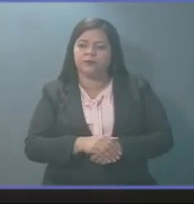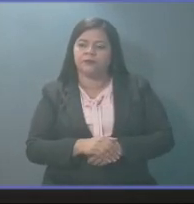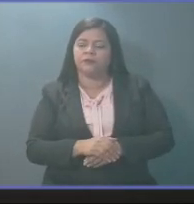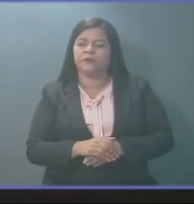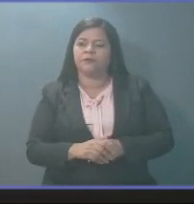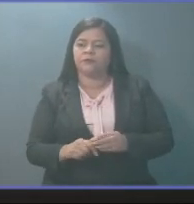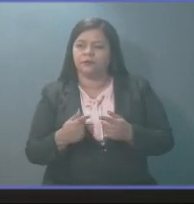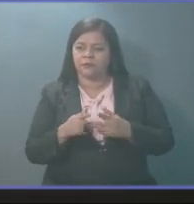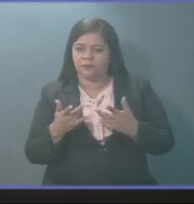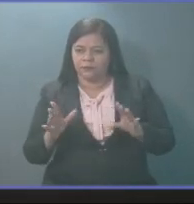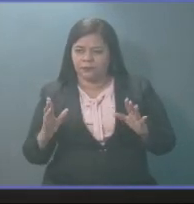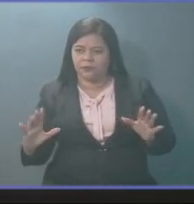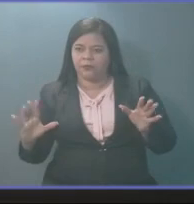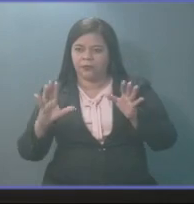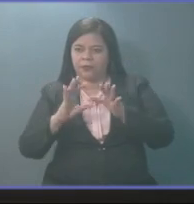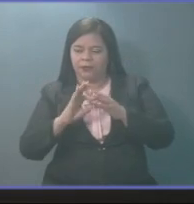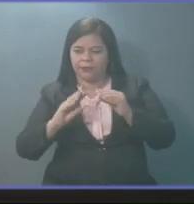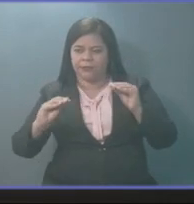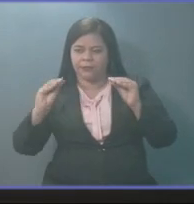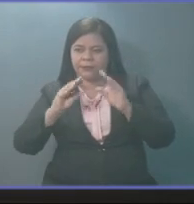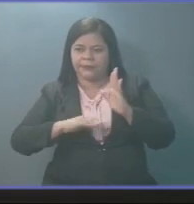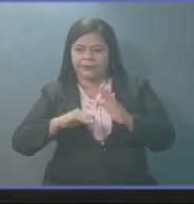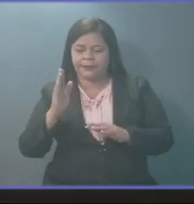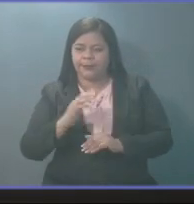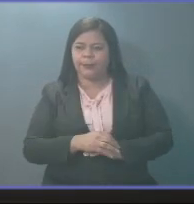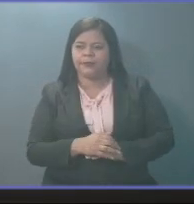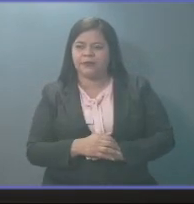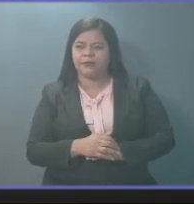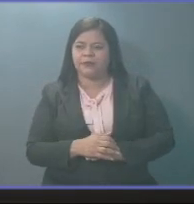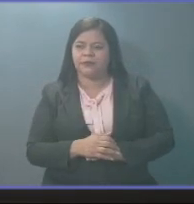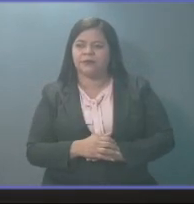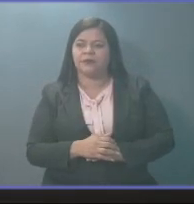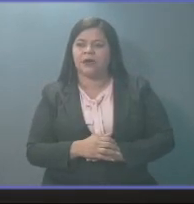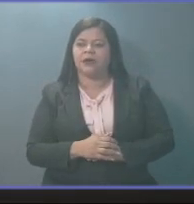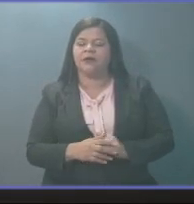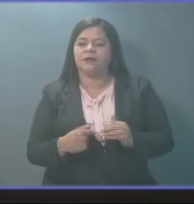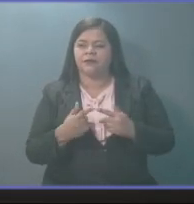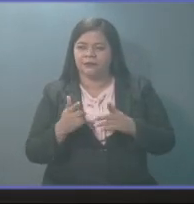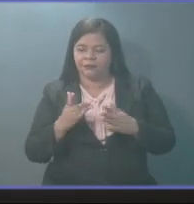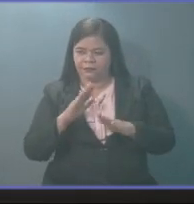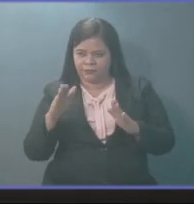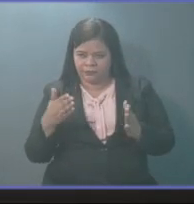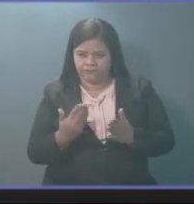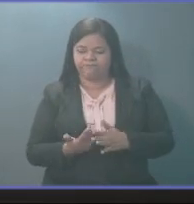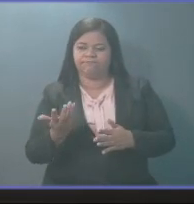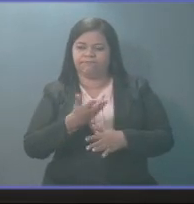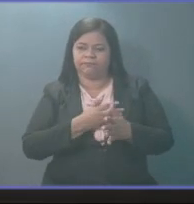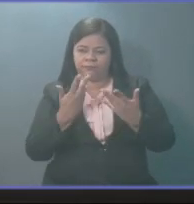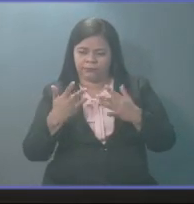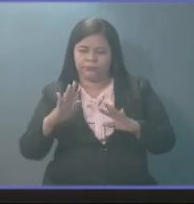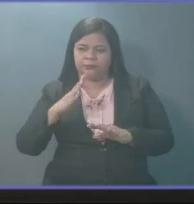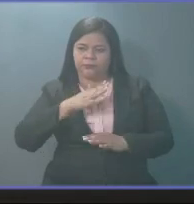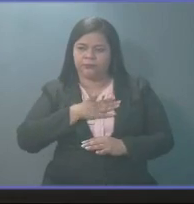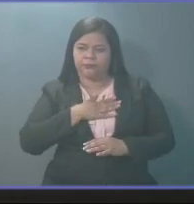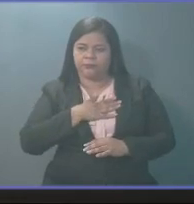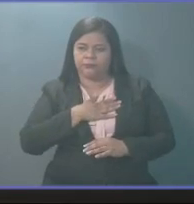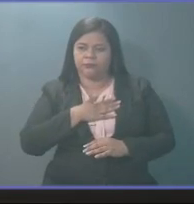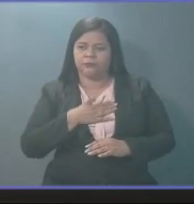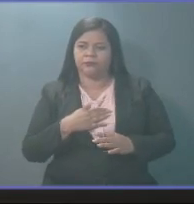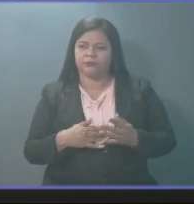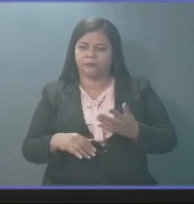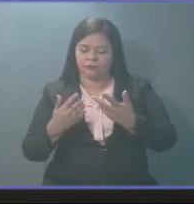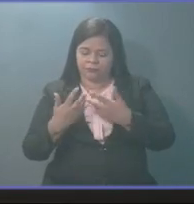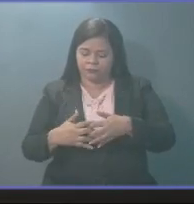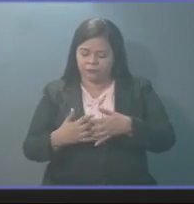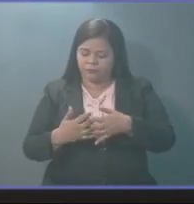aprovecha para usar no correctamente los fondos y para también darlo a empresas